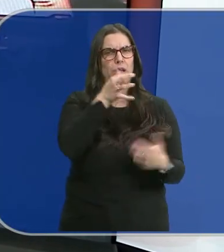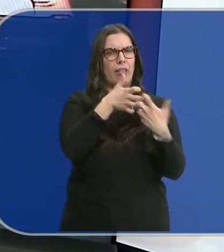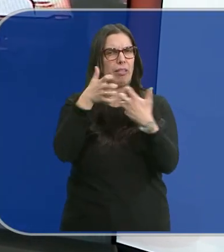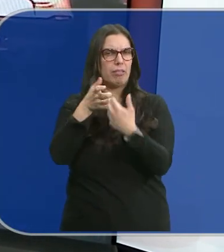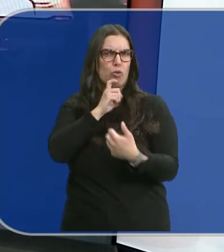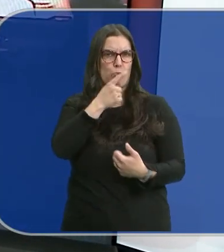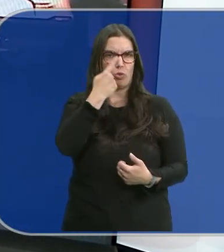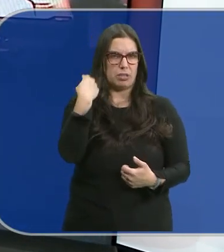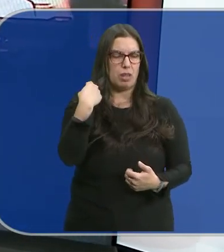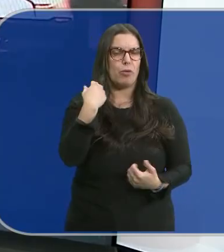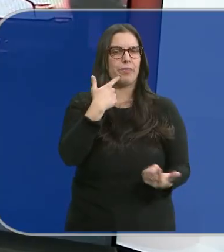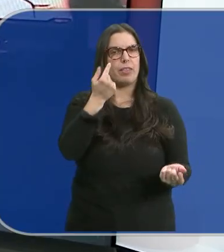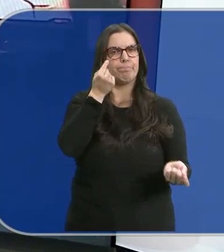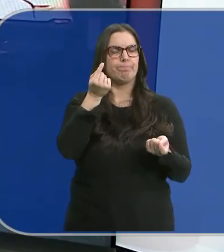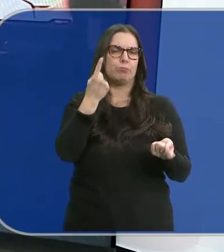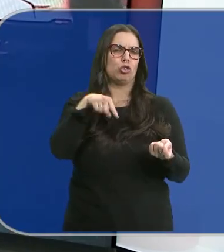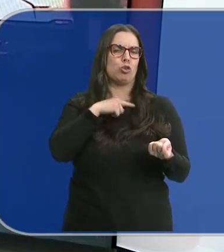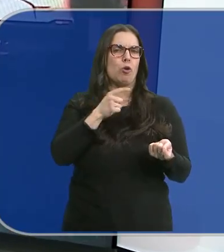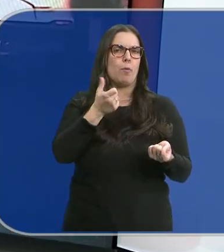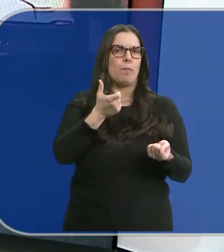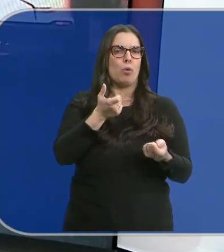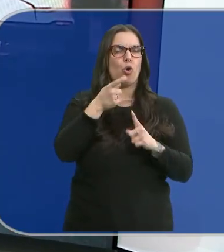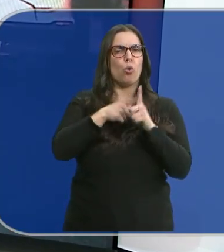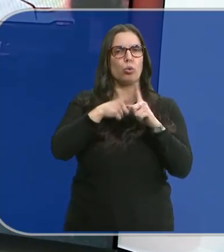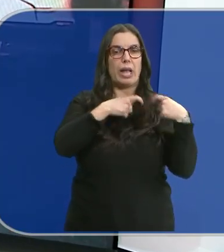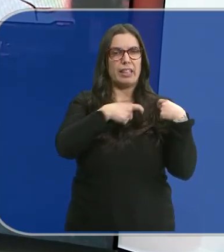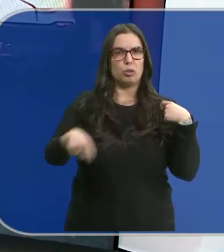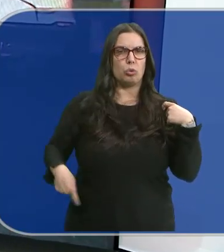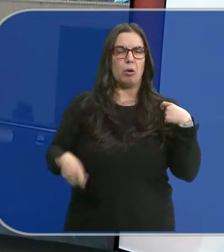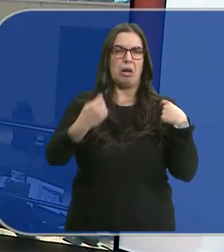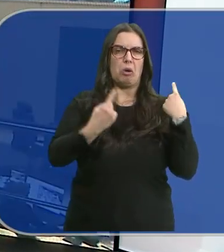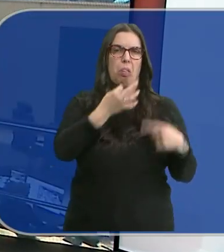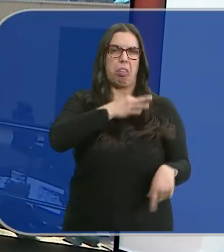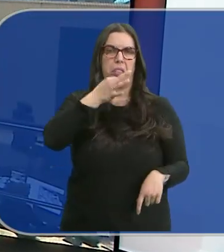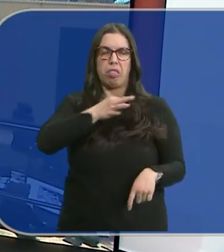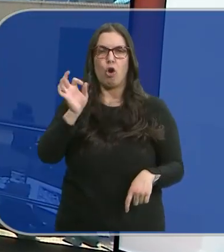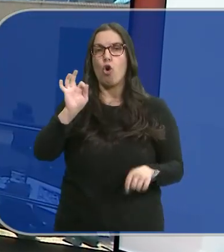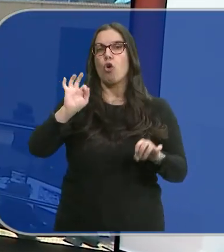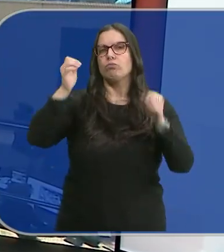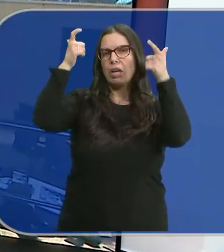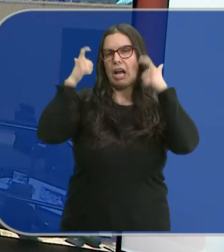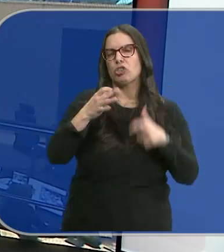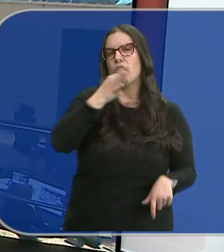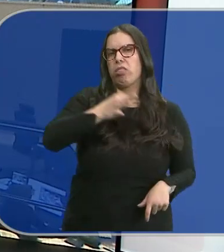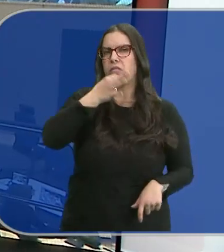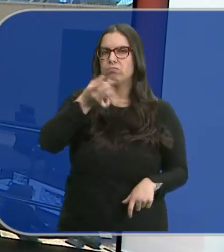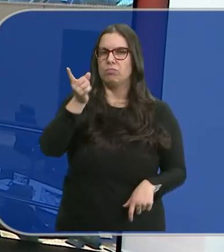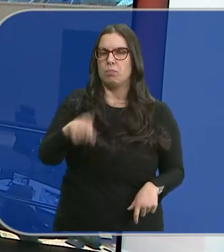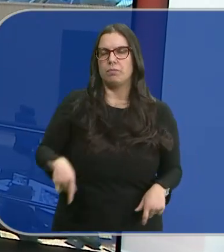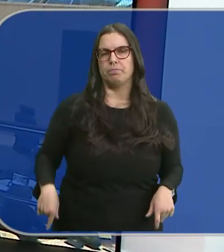Las cifras evidencian que nos hemos relajado a la hora de usar el cinturón de seguridad o el casco. Diego Cano.